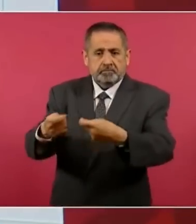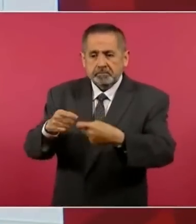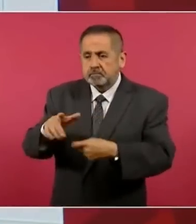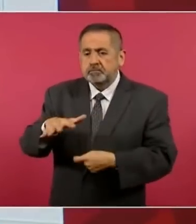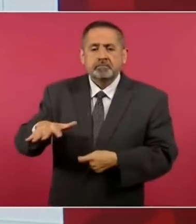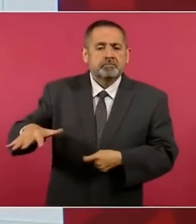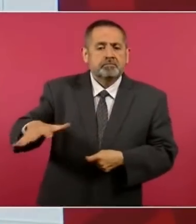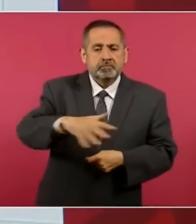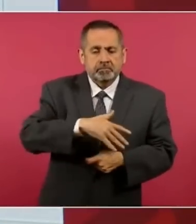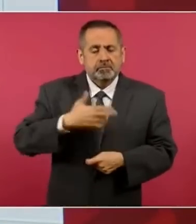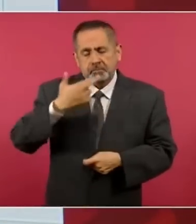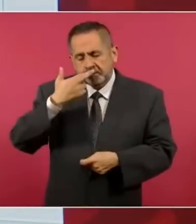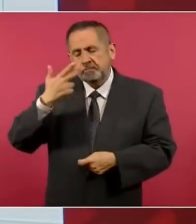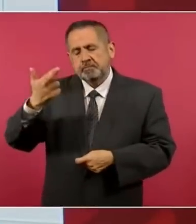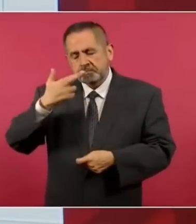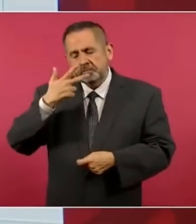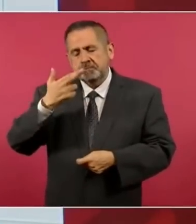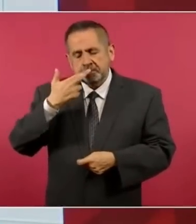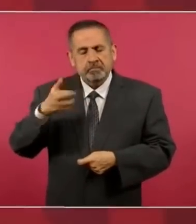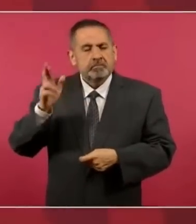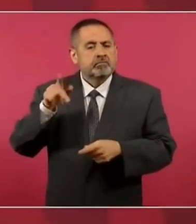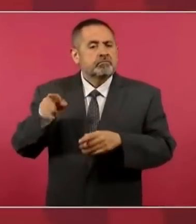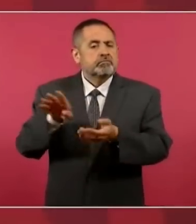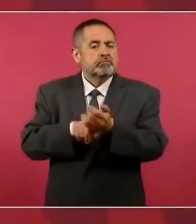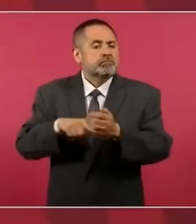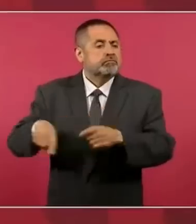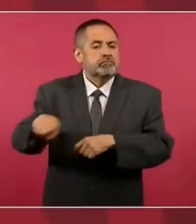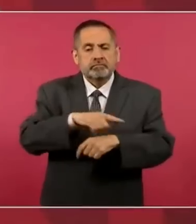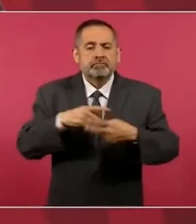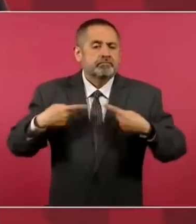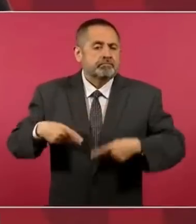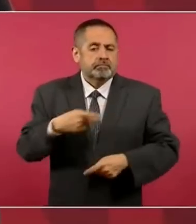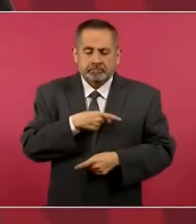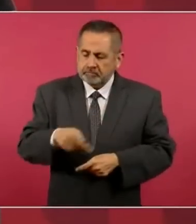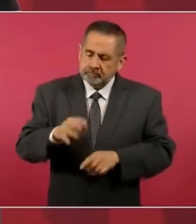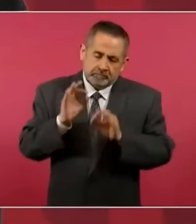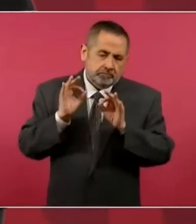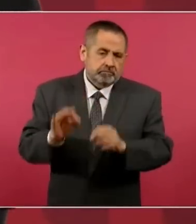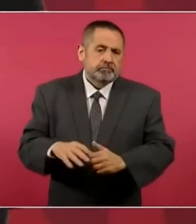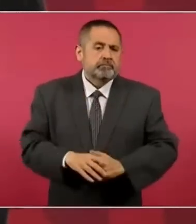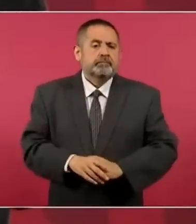para mejorar a la gente pobre,